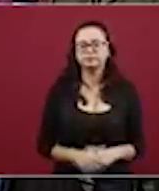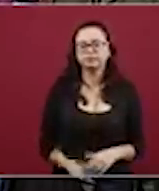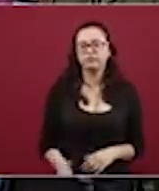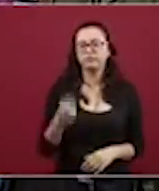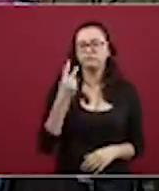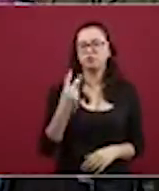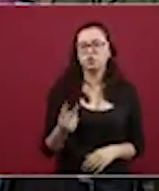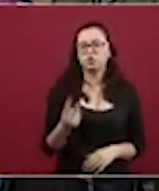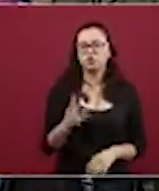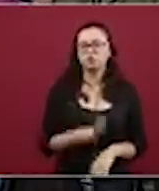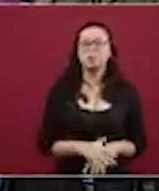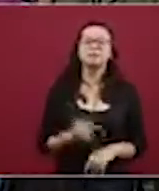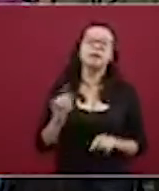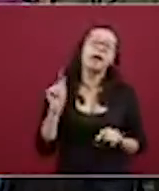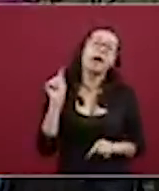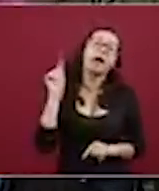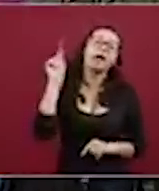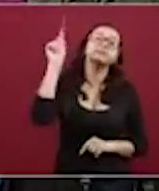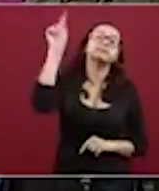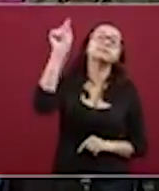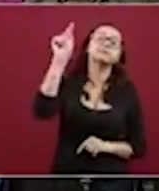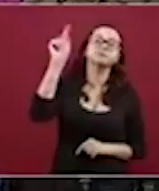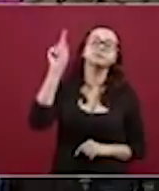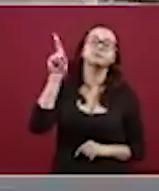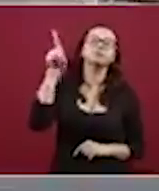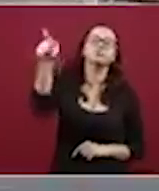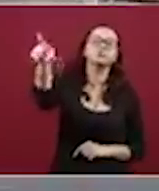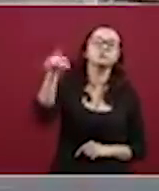vamos atrás. Tú.